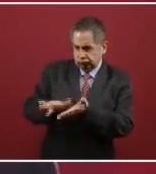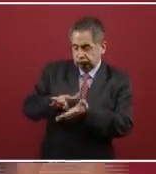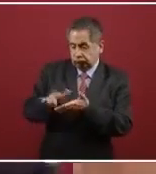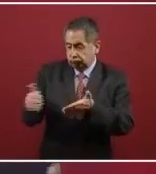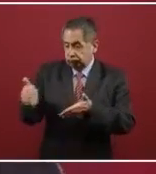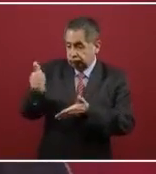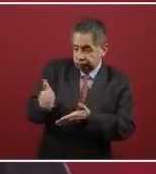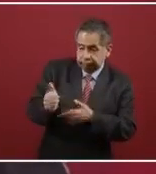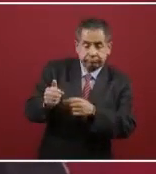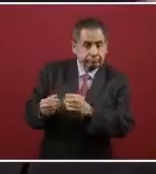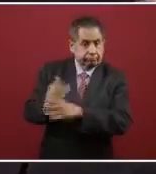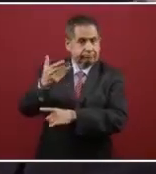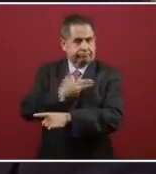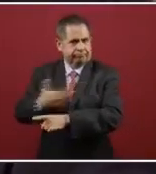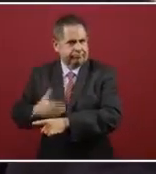imponían